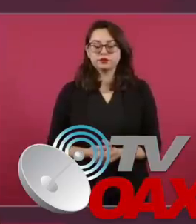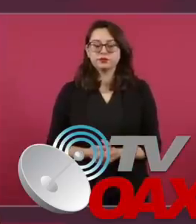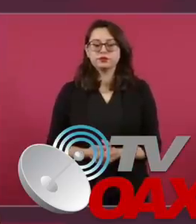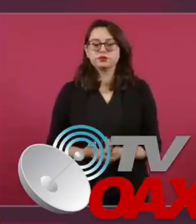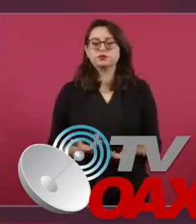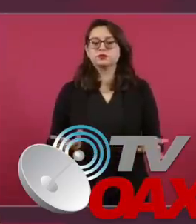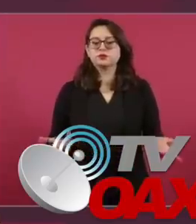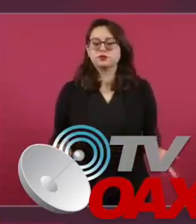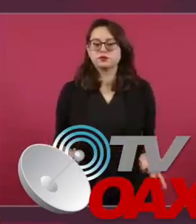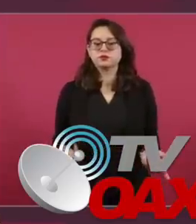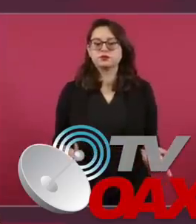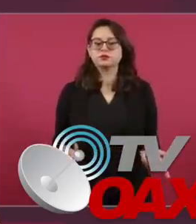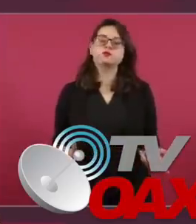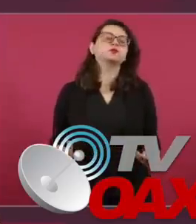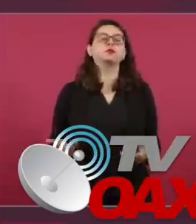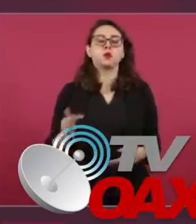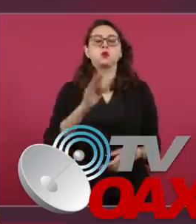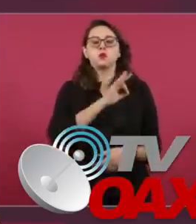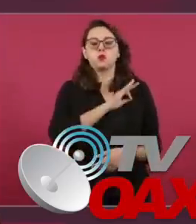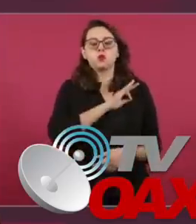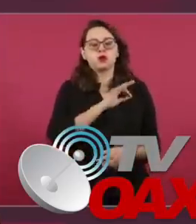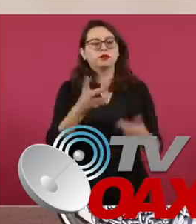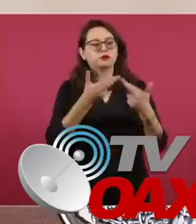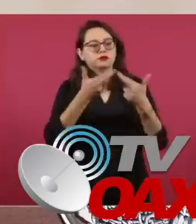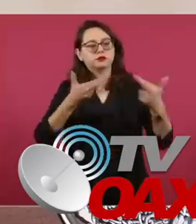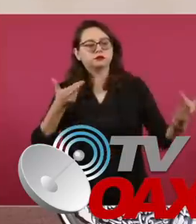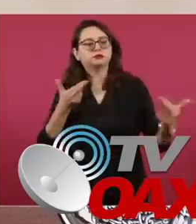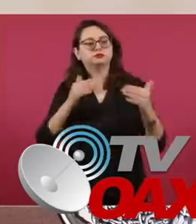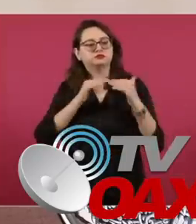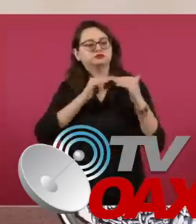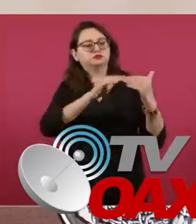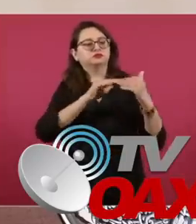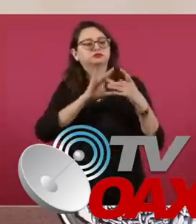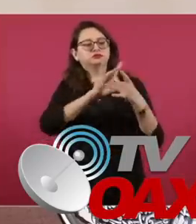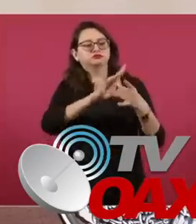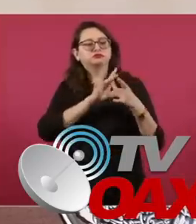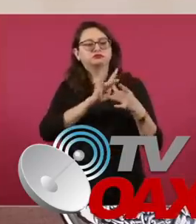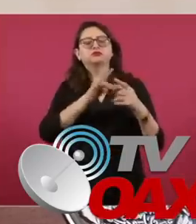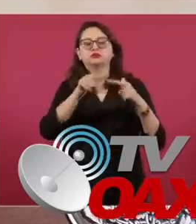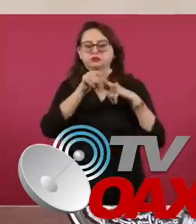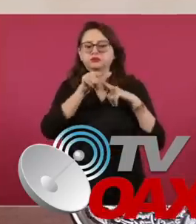Para eso es la política. Para eso se inventó.